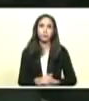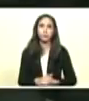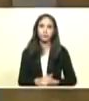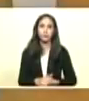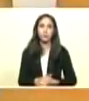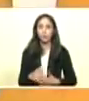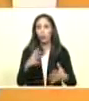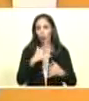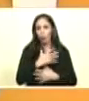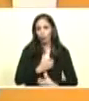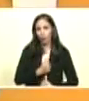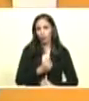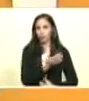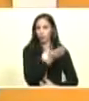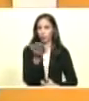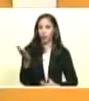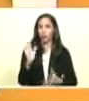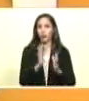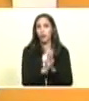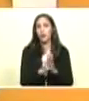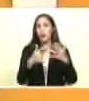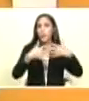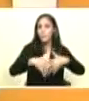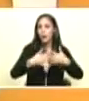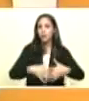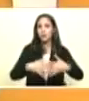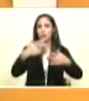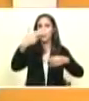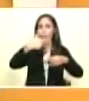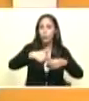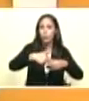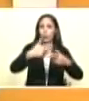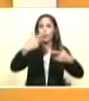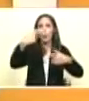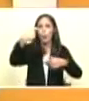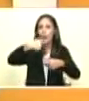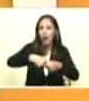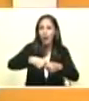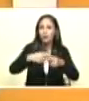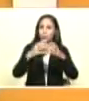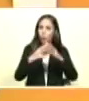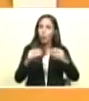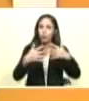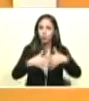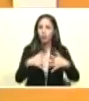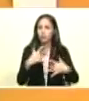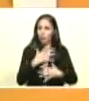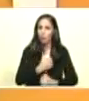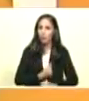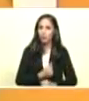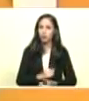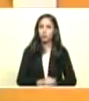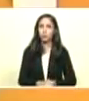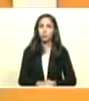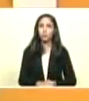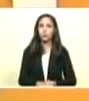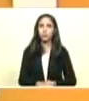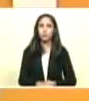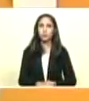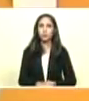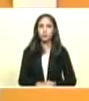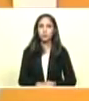Confío en ustedes, compañeros de PDVSA, Pequiven y CBG, está en manos de tres grandes patriotas. Esto significa que proveedores